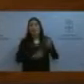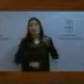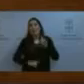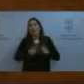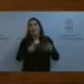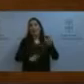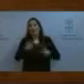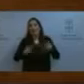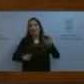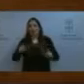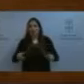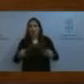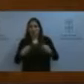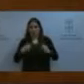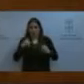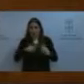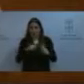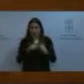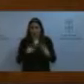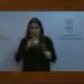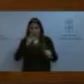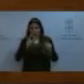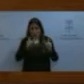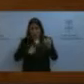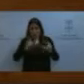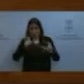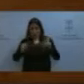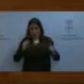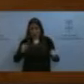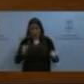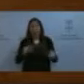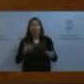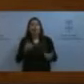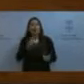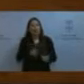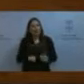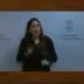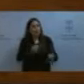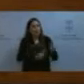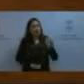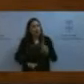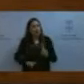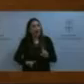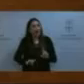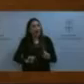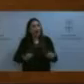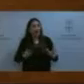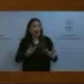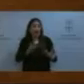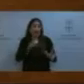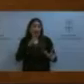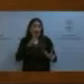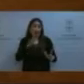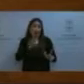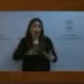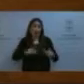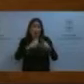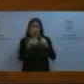demográfico que existe en Asturias. Y también, bueno, pues también tenemos un gran problema de despoblación en las